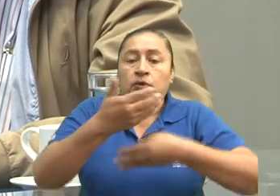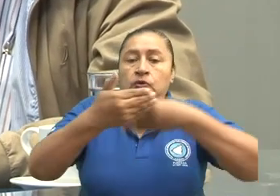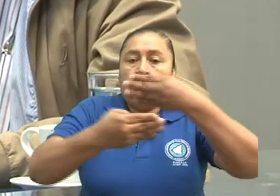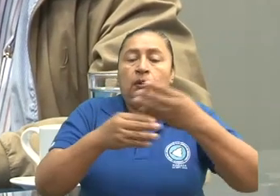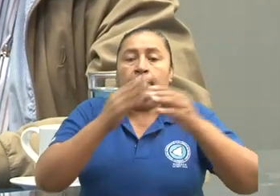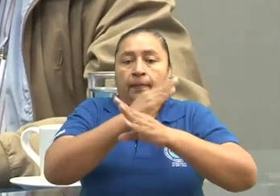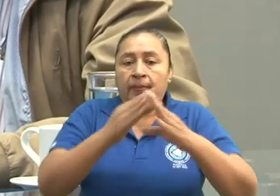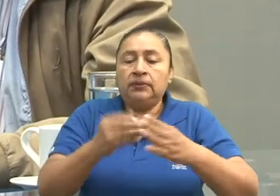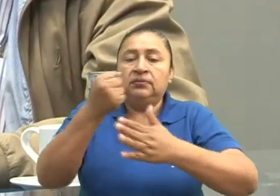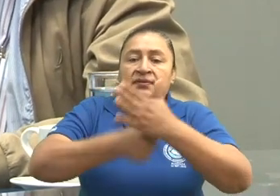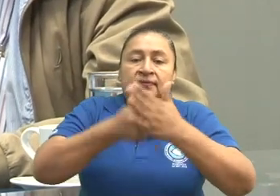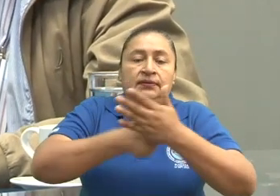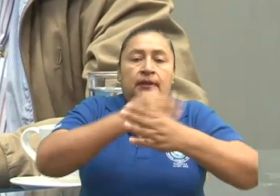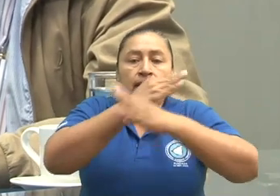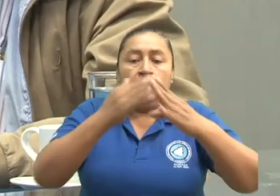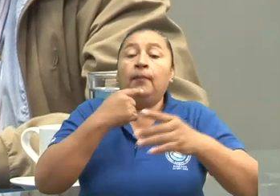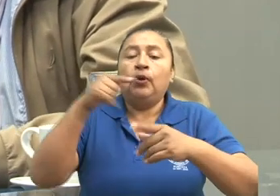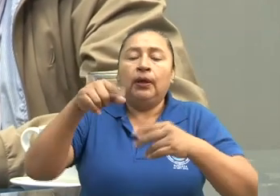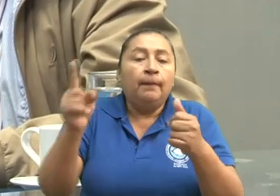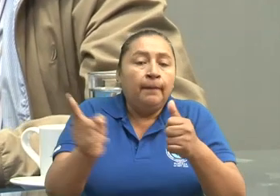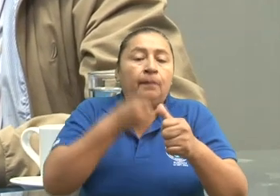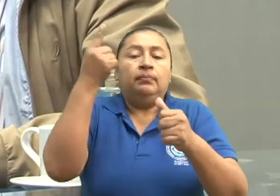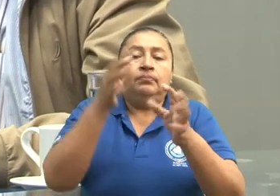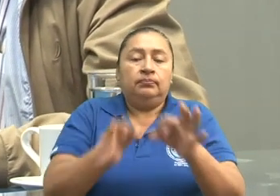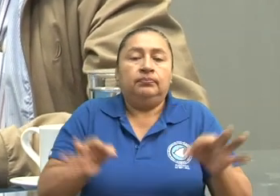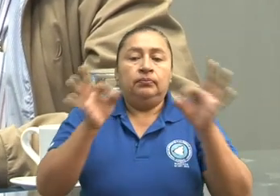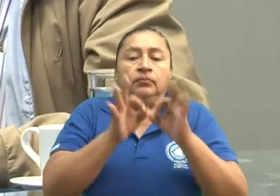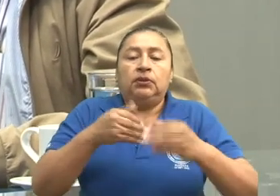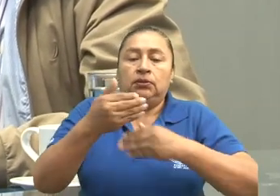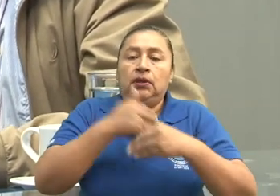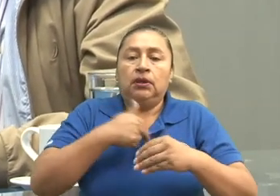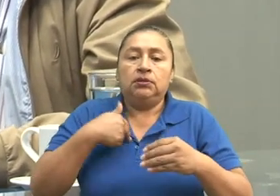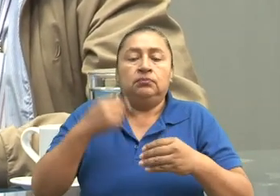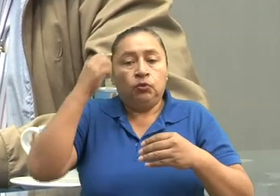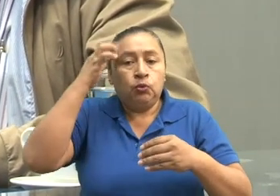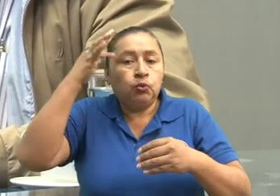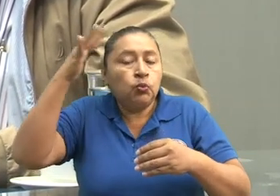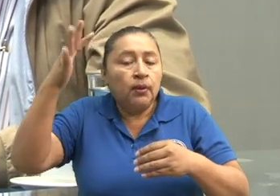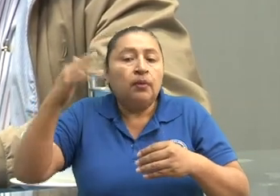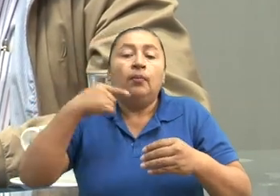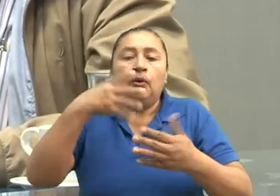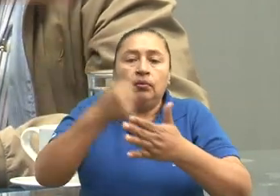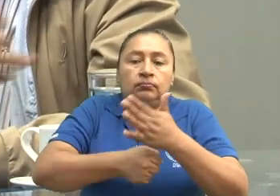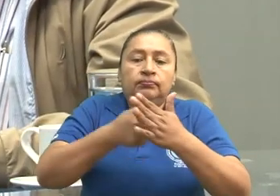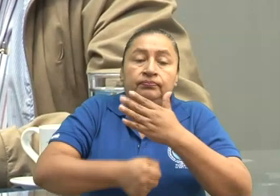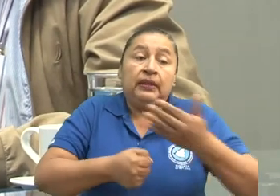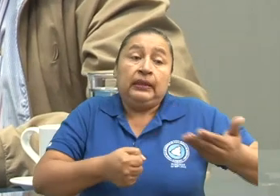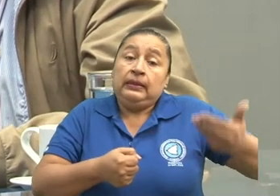va a seguir defendiendo esa paz, porque es la premisa para que sigan haciéndose realidad los sueños por los que se